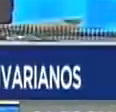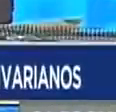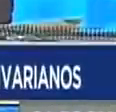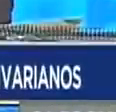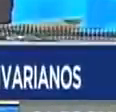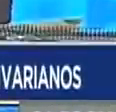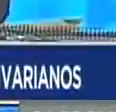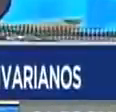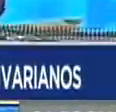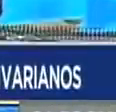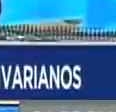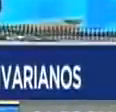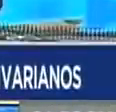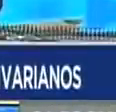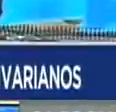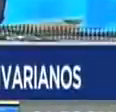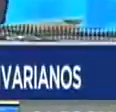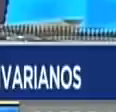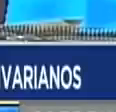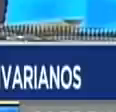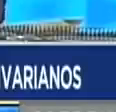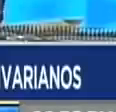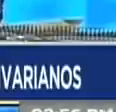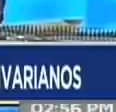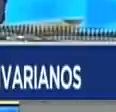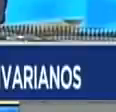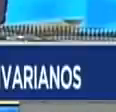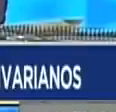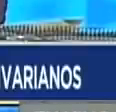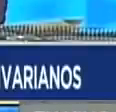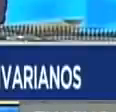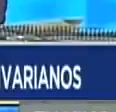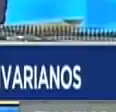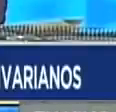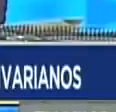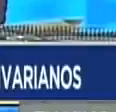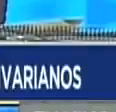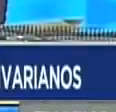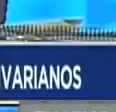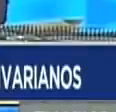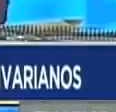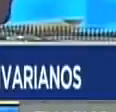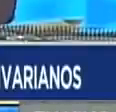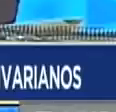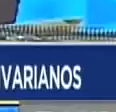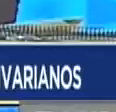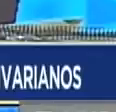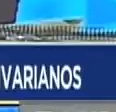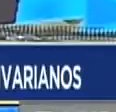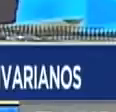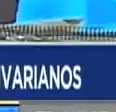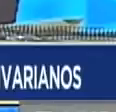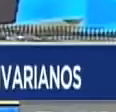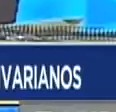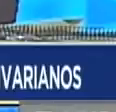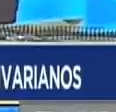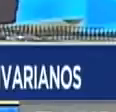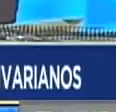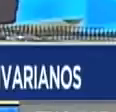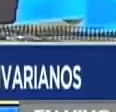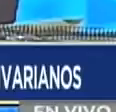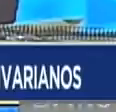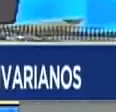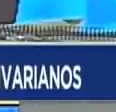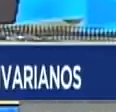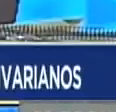establecer el mapa de las necesidades reales en nuestras regiones, de las necesidades